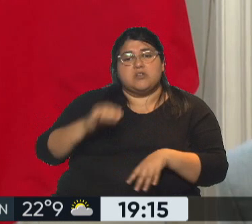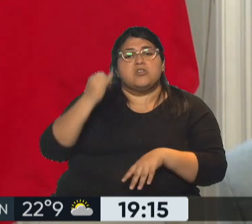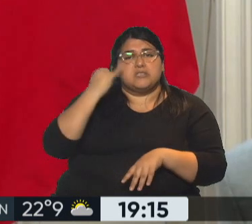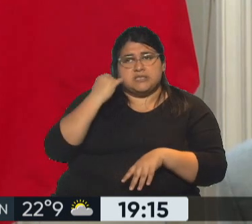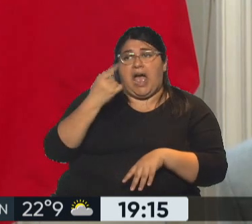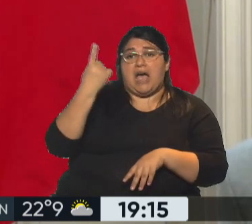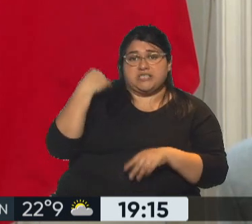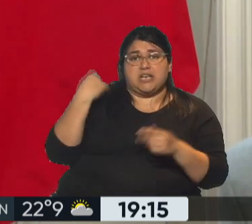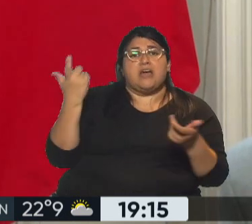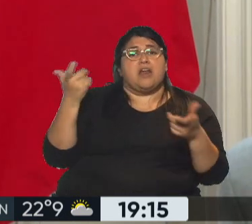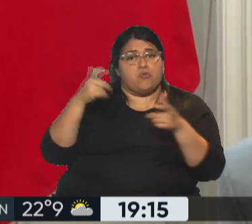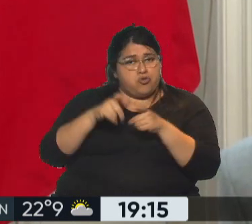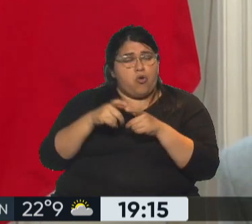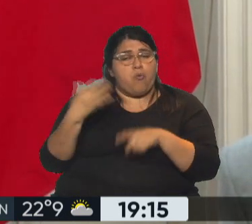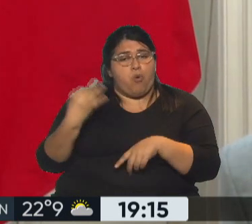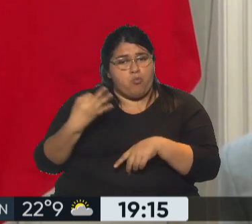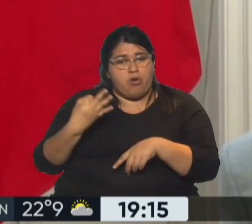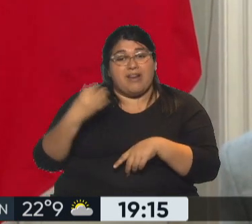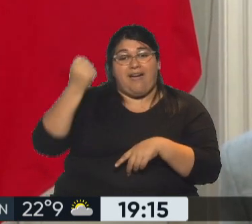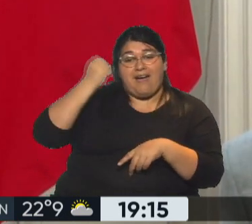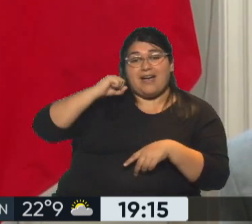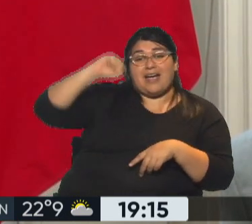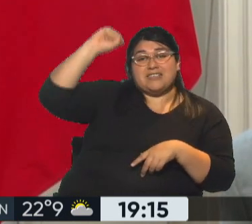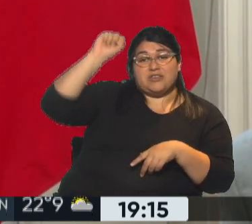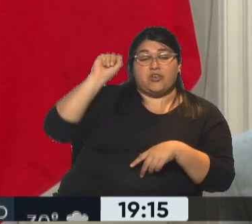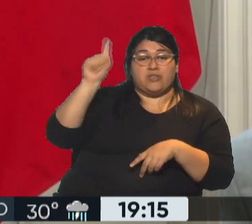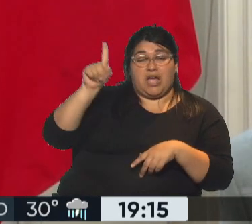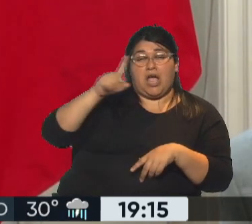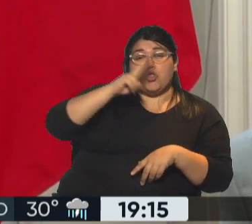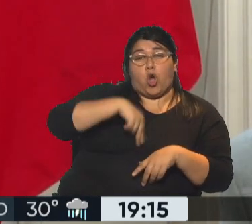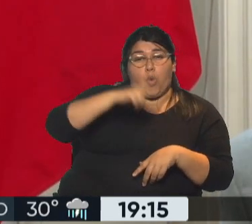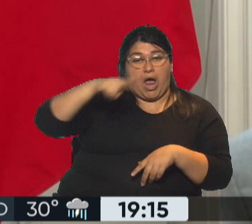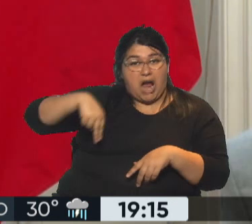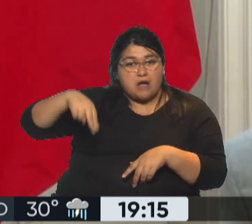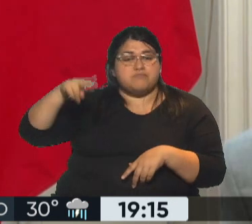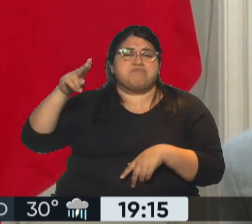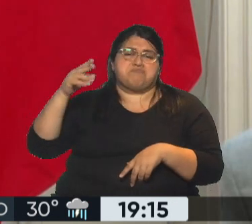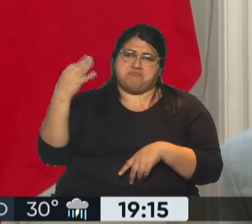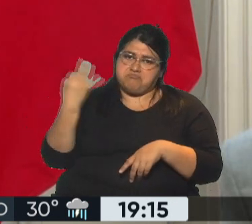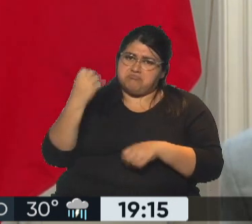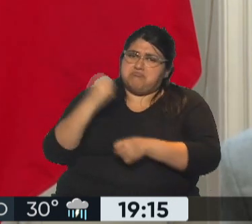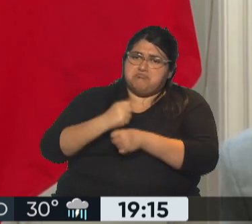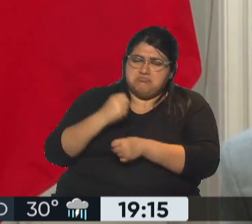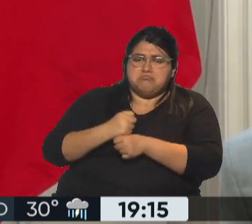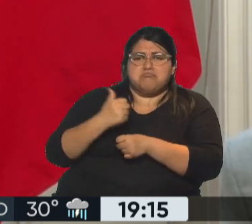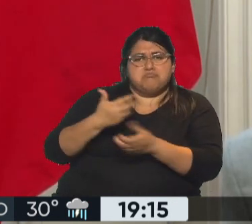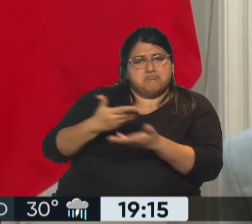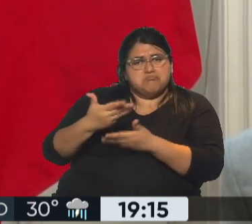buena reunión con la canciller de Noruega, que ha hecho un trabajo que quiero destacar muy especialmente.